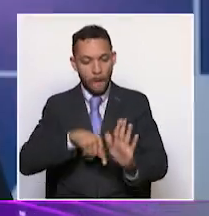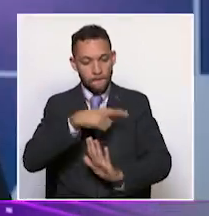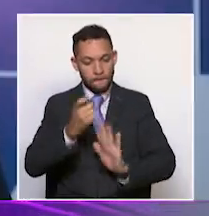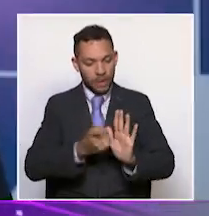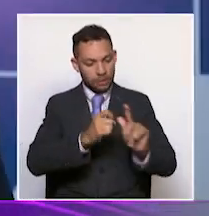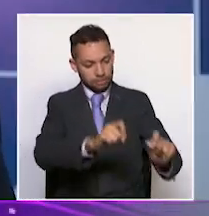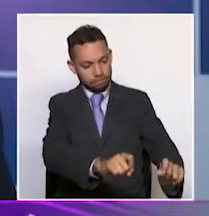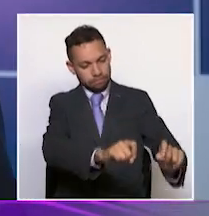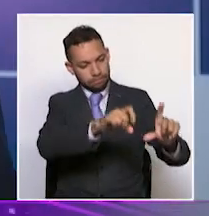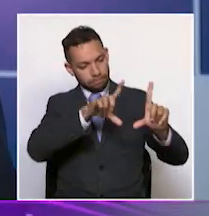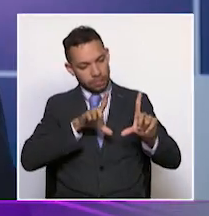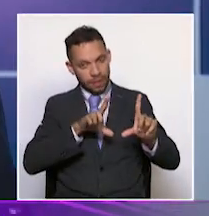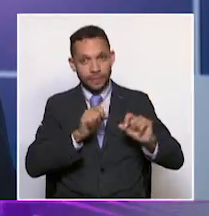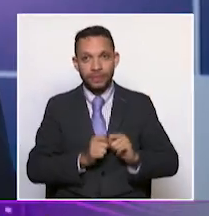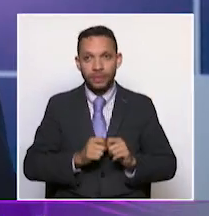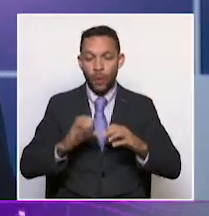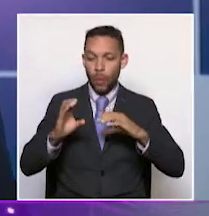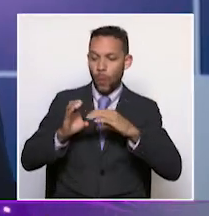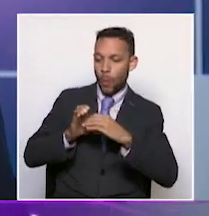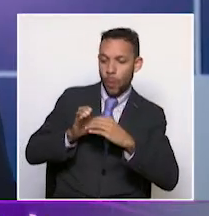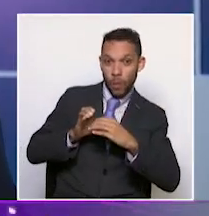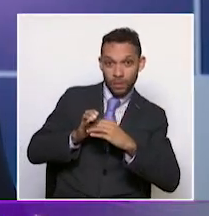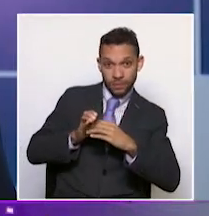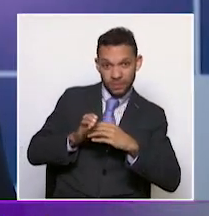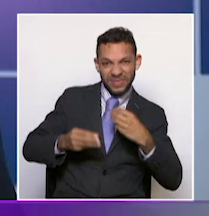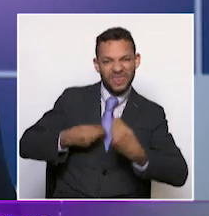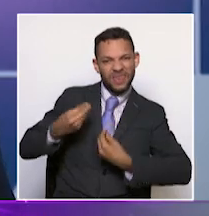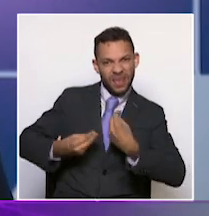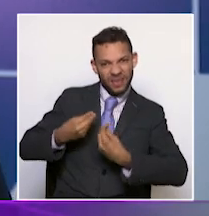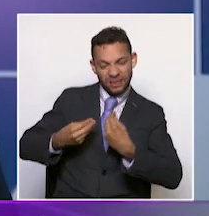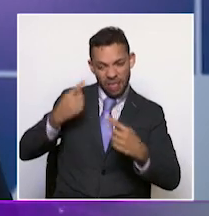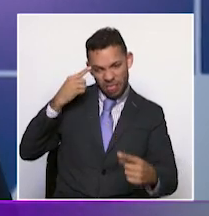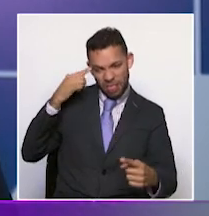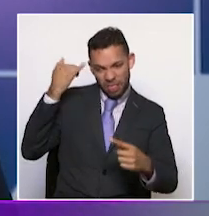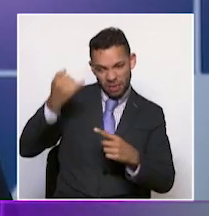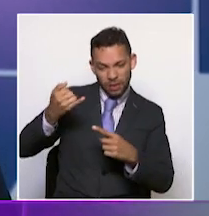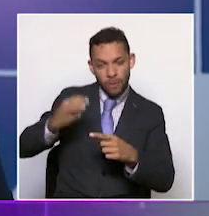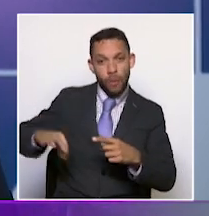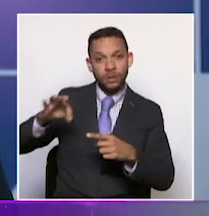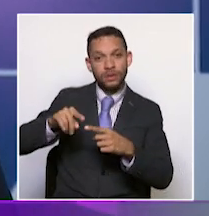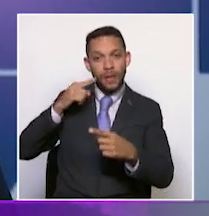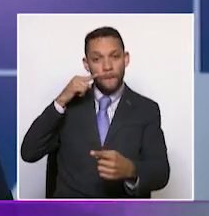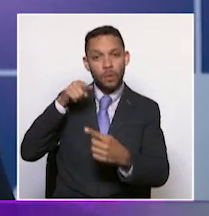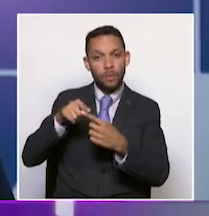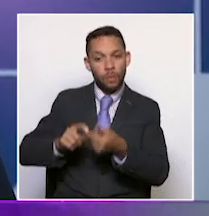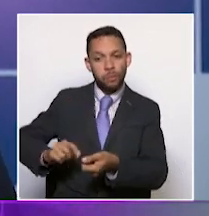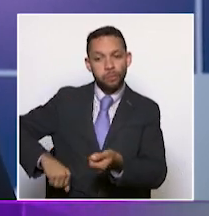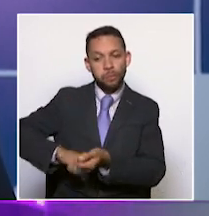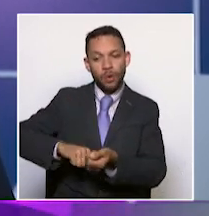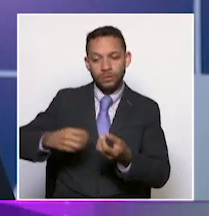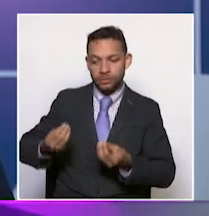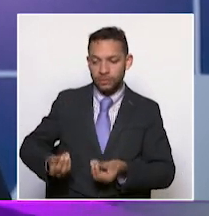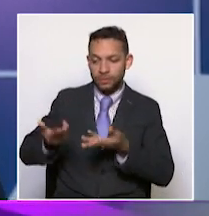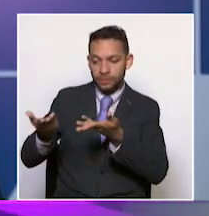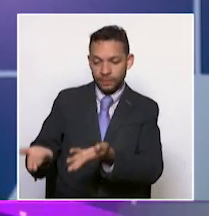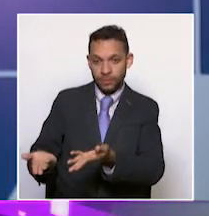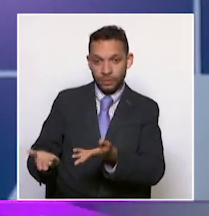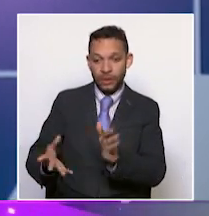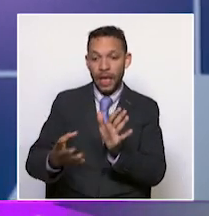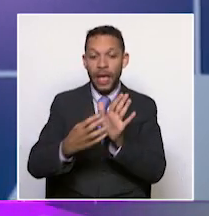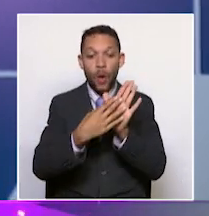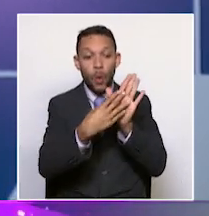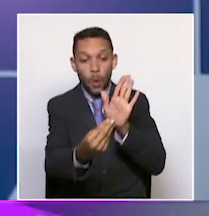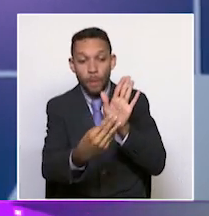Y la caja no tiene otra intención de ponerlos como ejemplos para toda